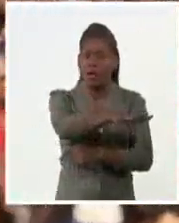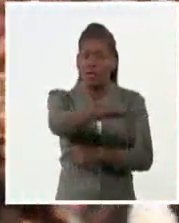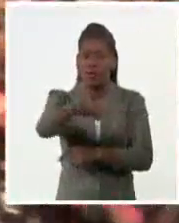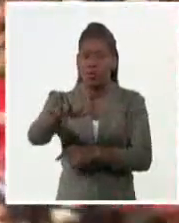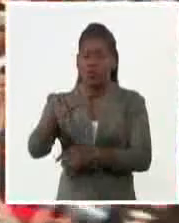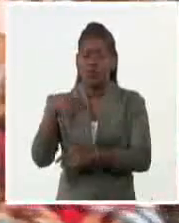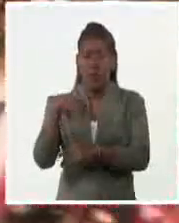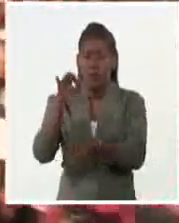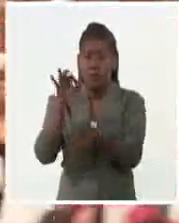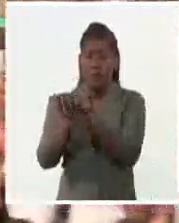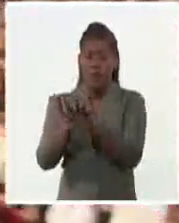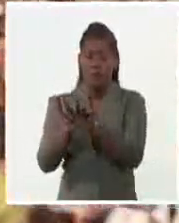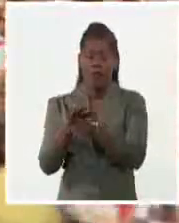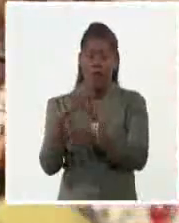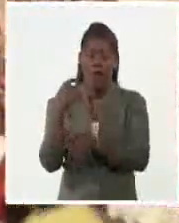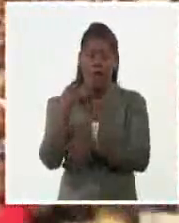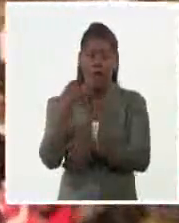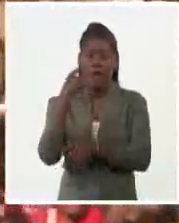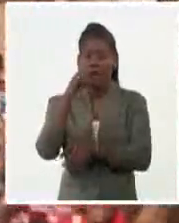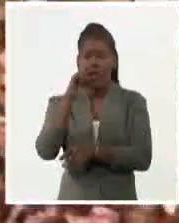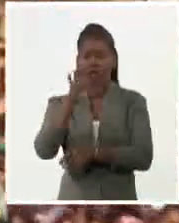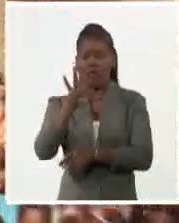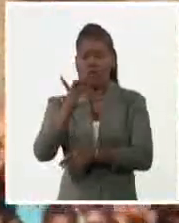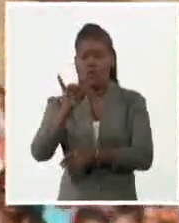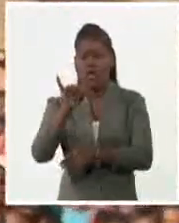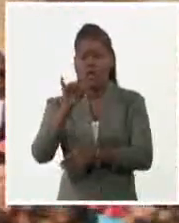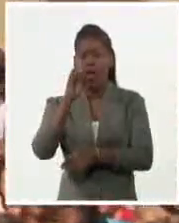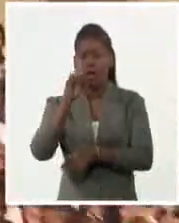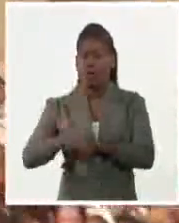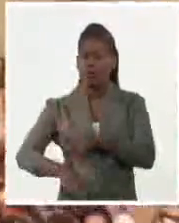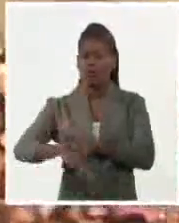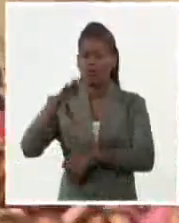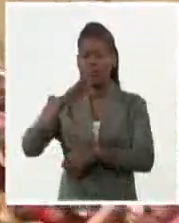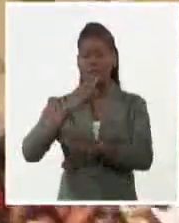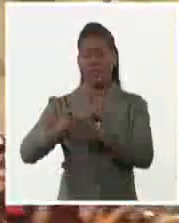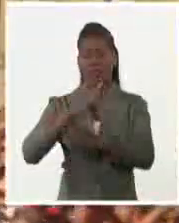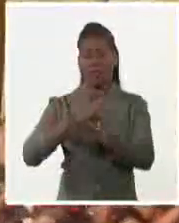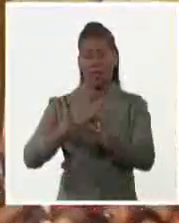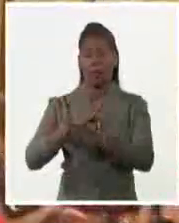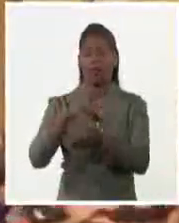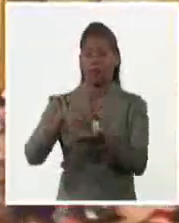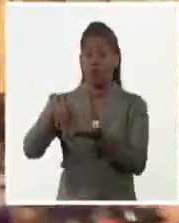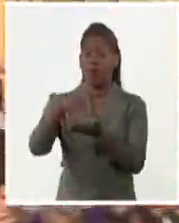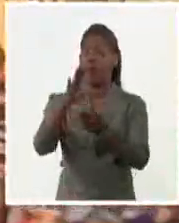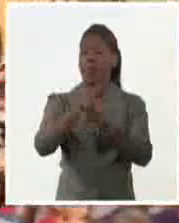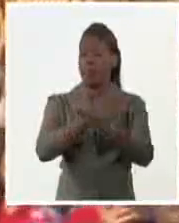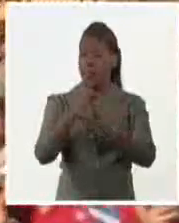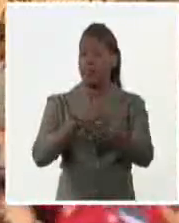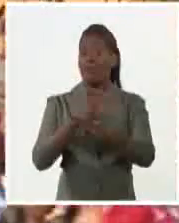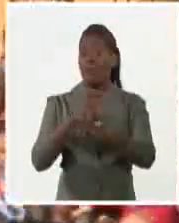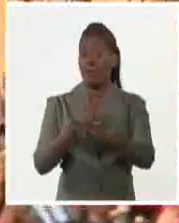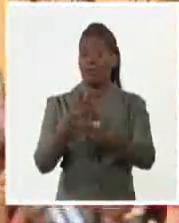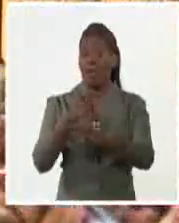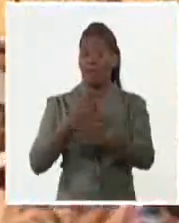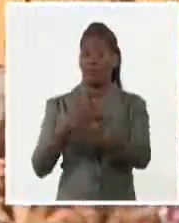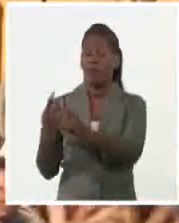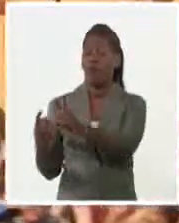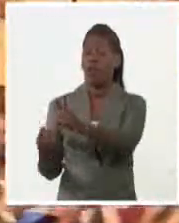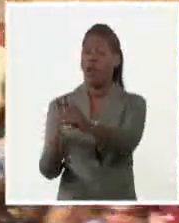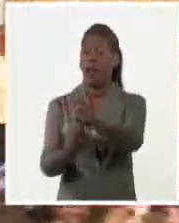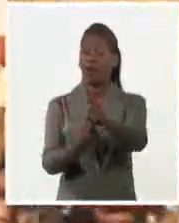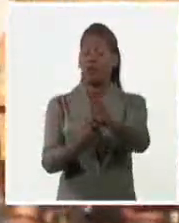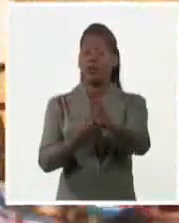años. Sitios como el Moncada, la Plaza de Marte y el Parque Céspedes, ligados a las luchas e ideales